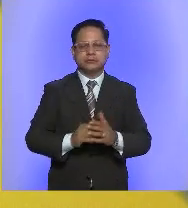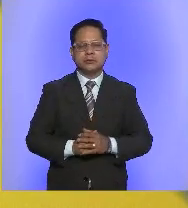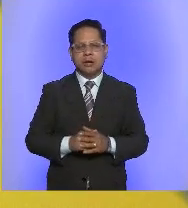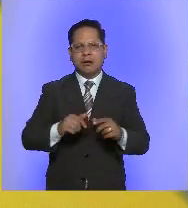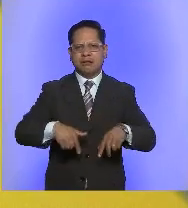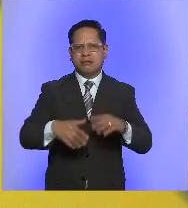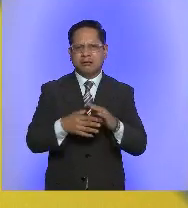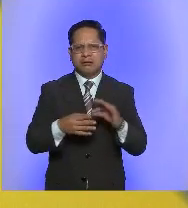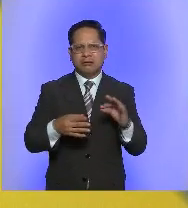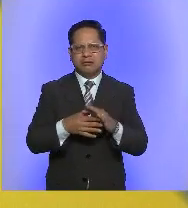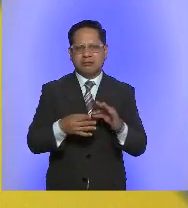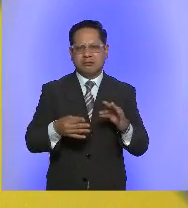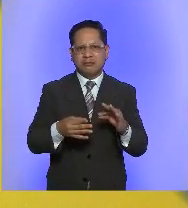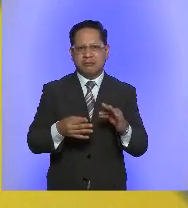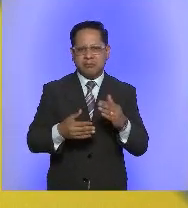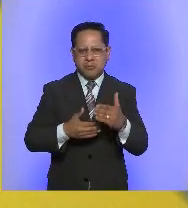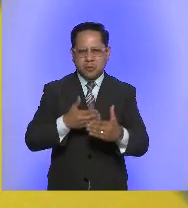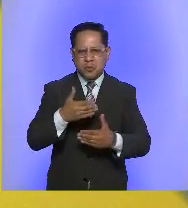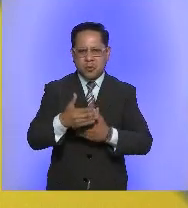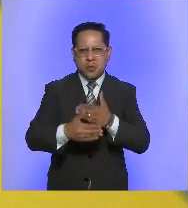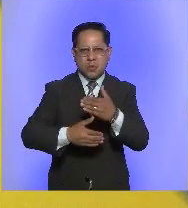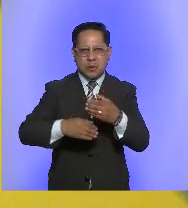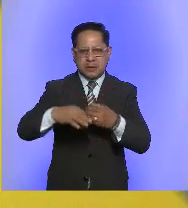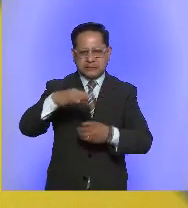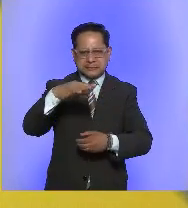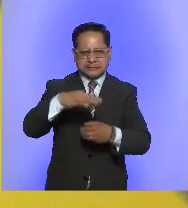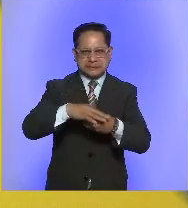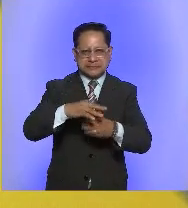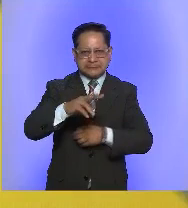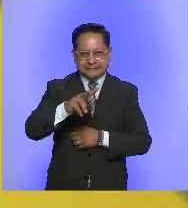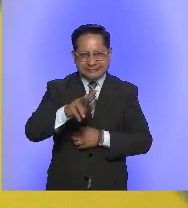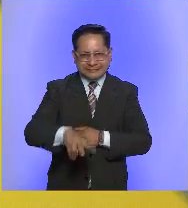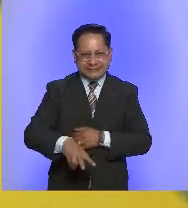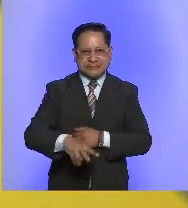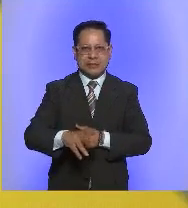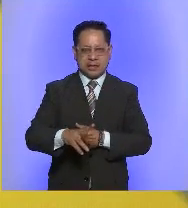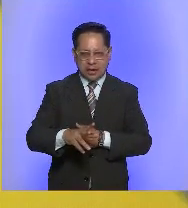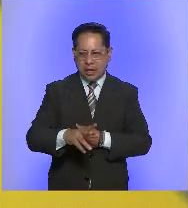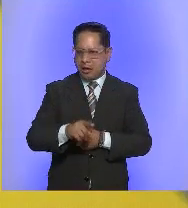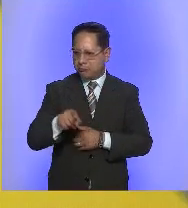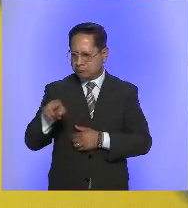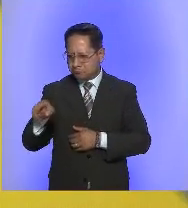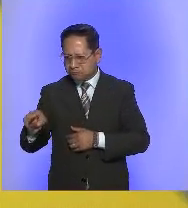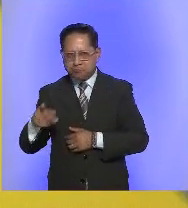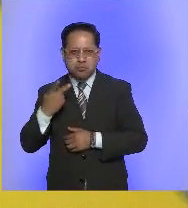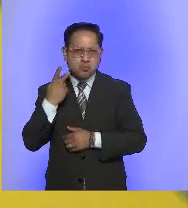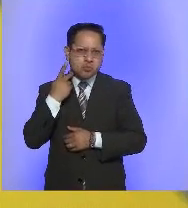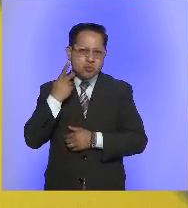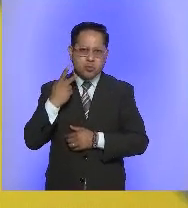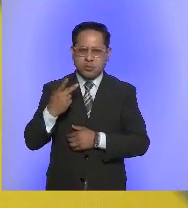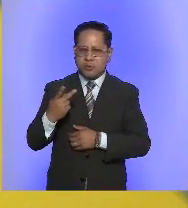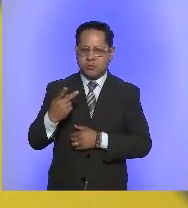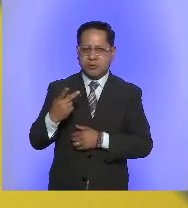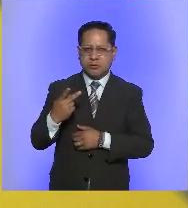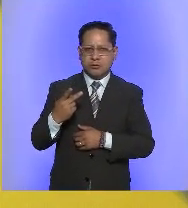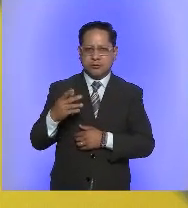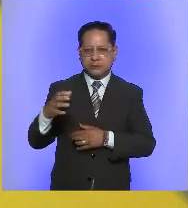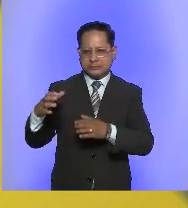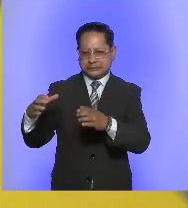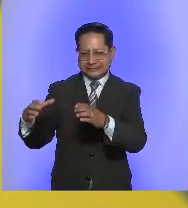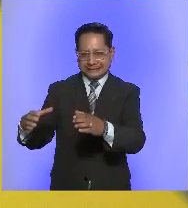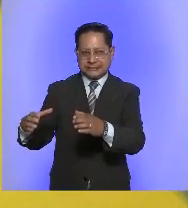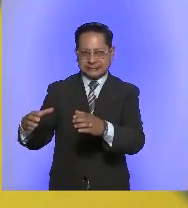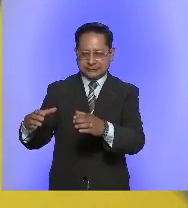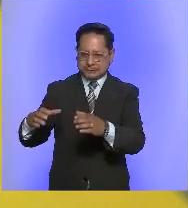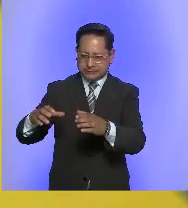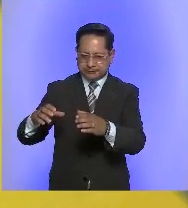proceso electoral de verdad competido con fuerzas políticas que realmente sean una opción para